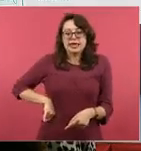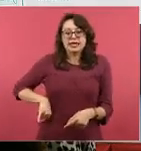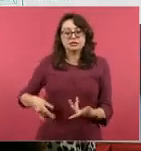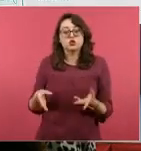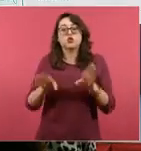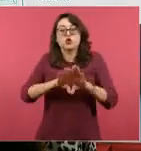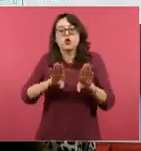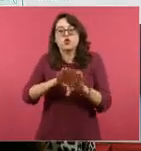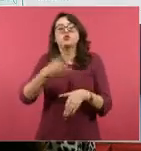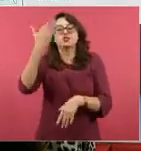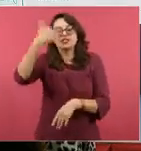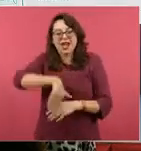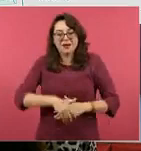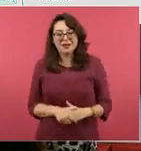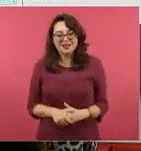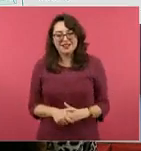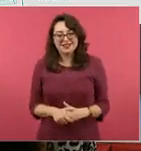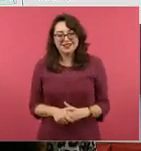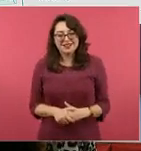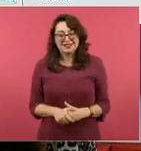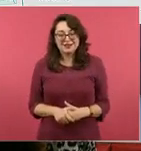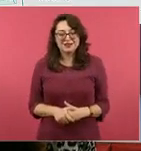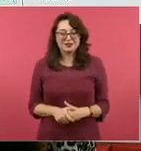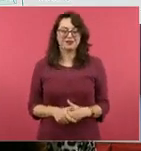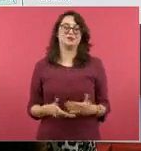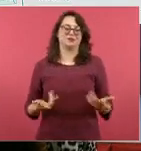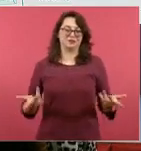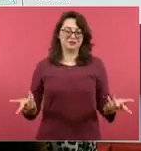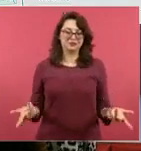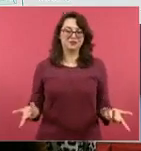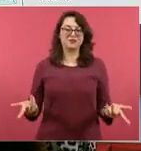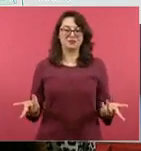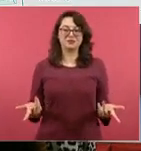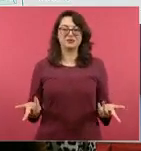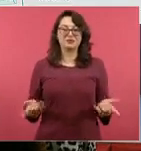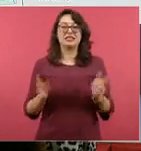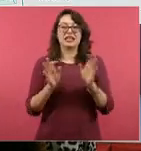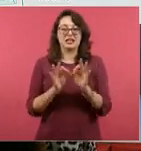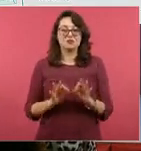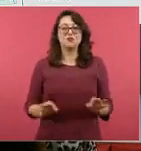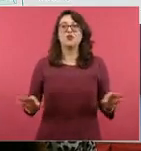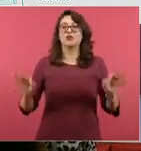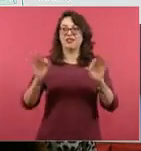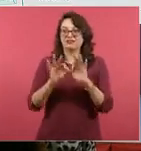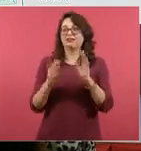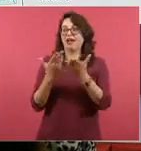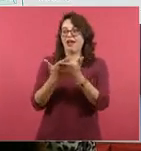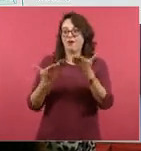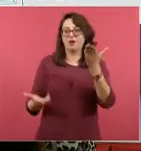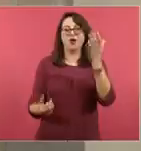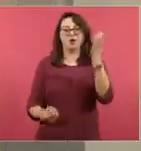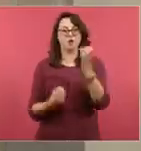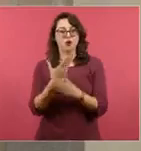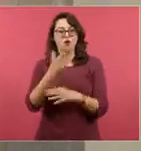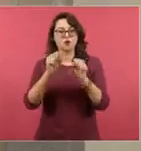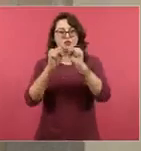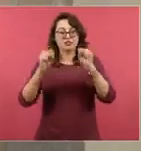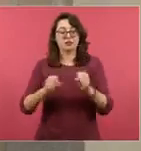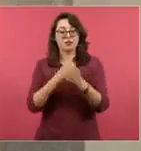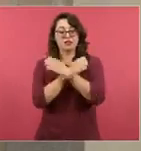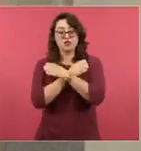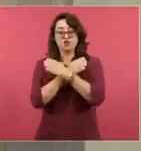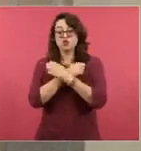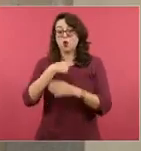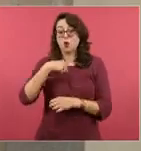¿Sabe? Si ustedes lo vieran, que por eso es muy complejo e interesante la propuesta, ¿cuántos de nosotros, de los que están